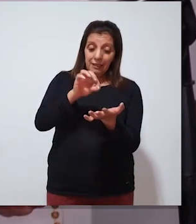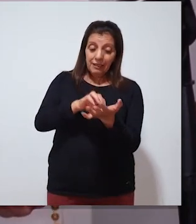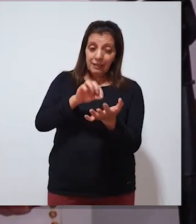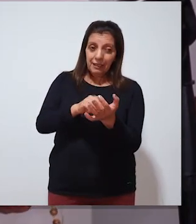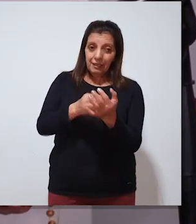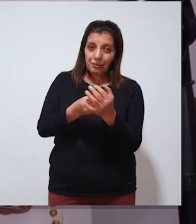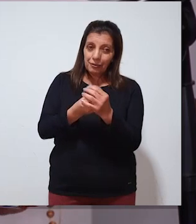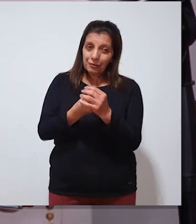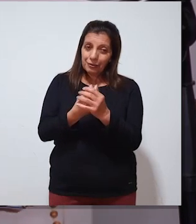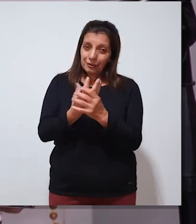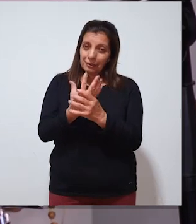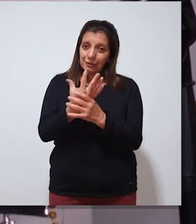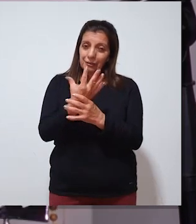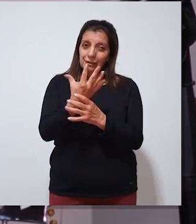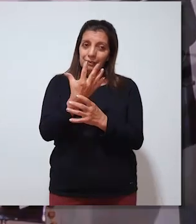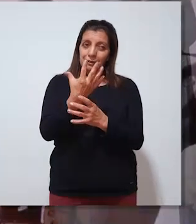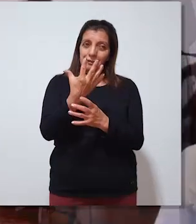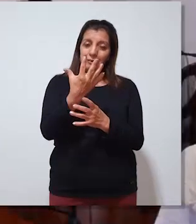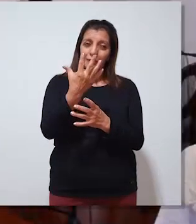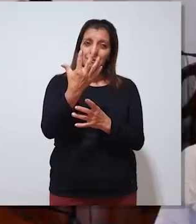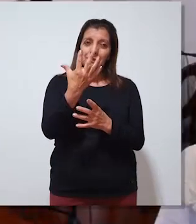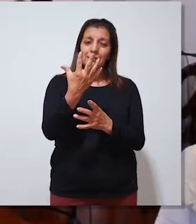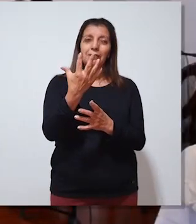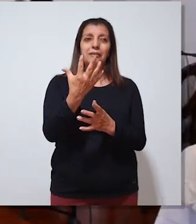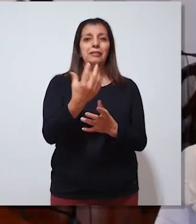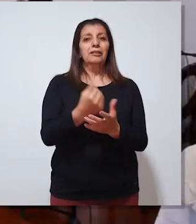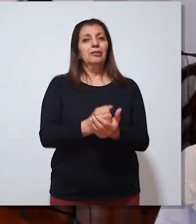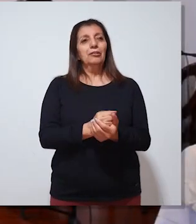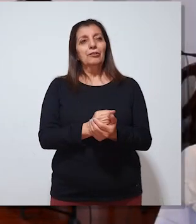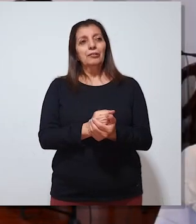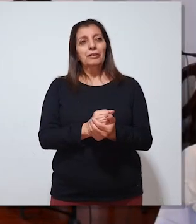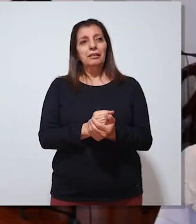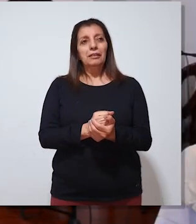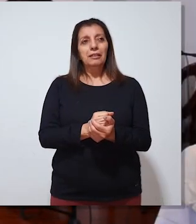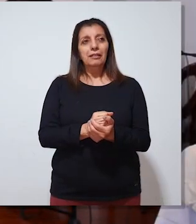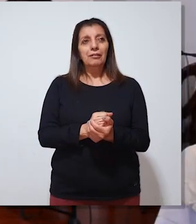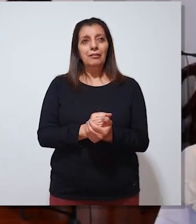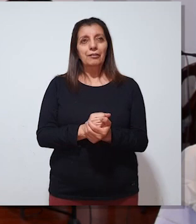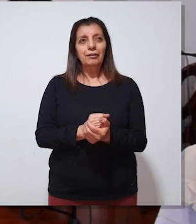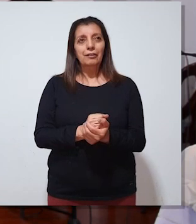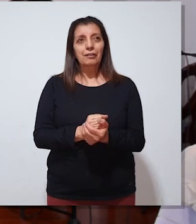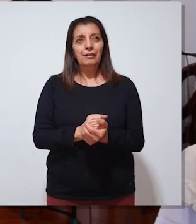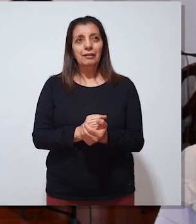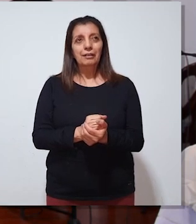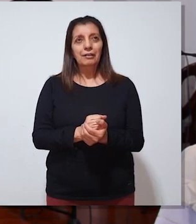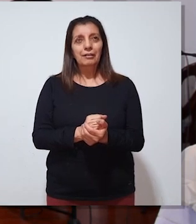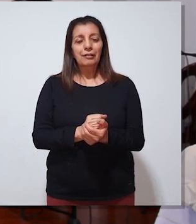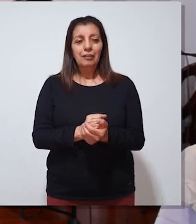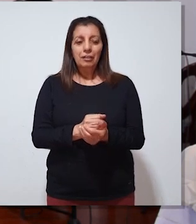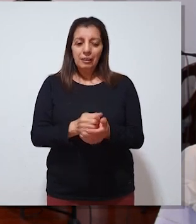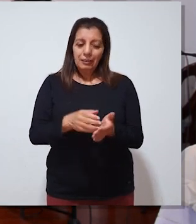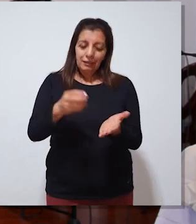mañana lleves de mar, no le tengo miedo al